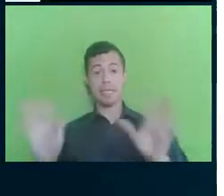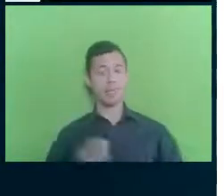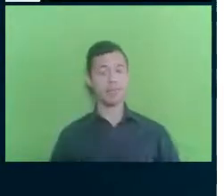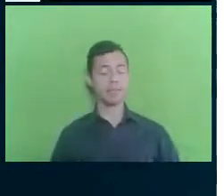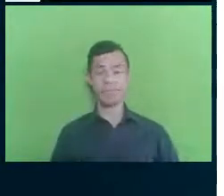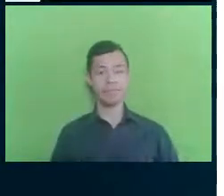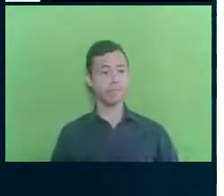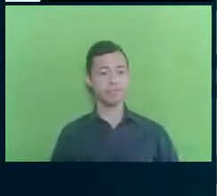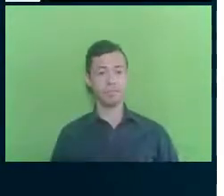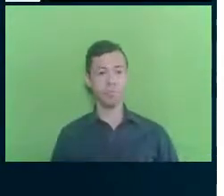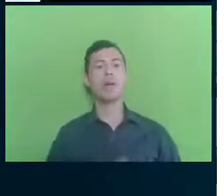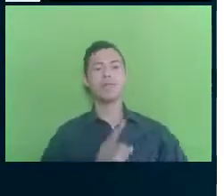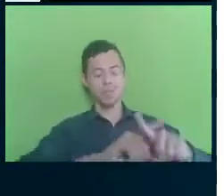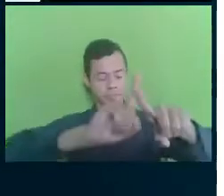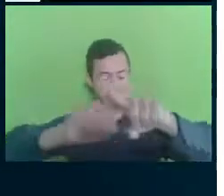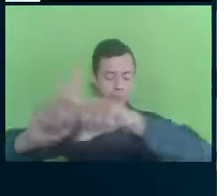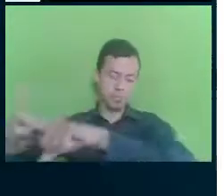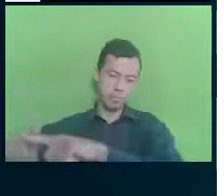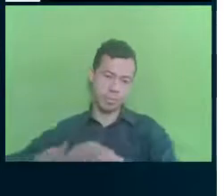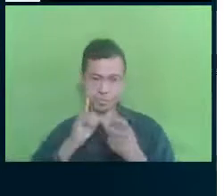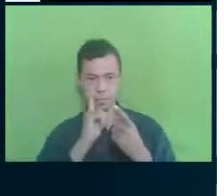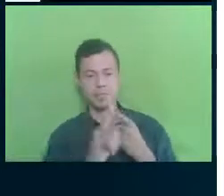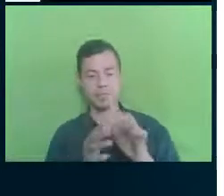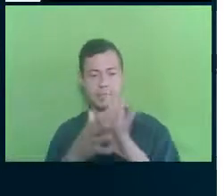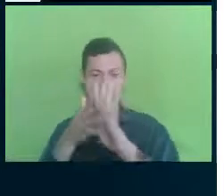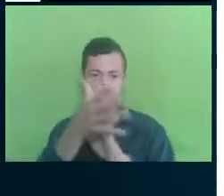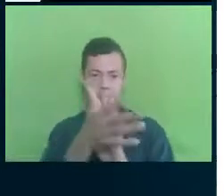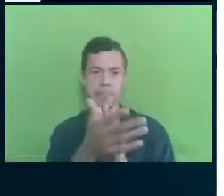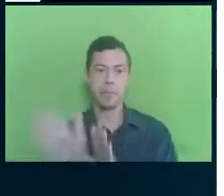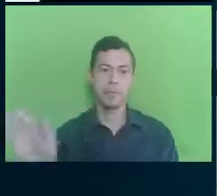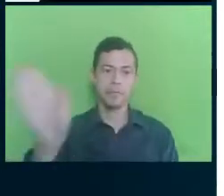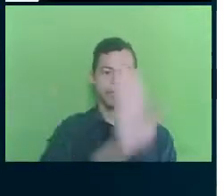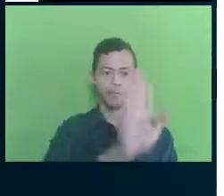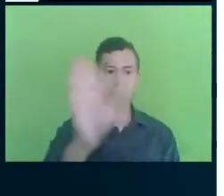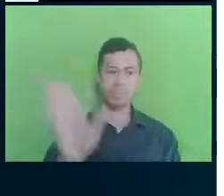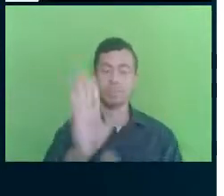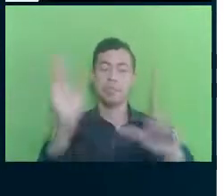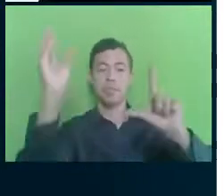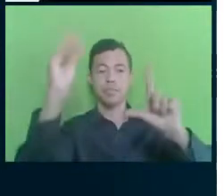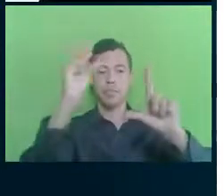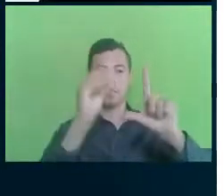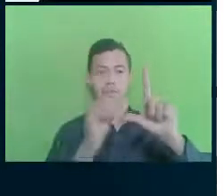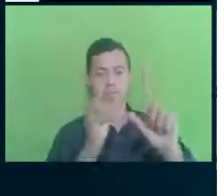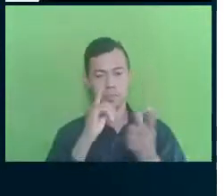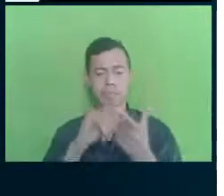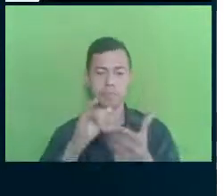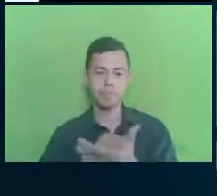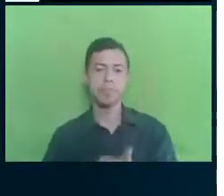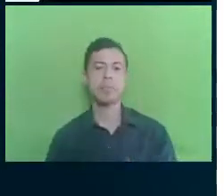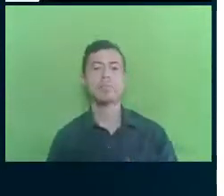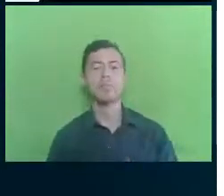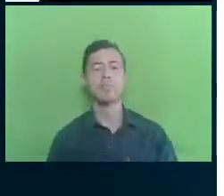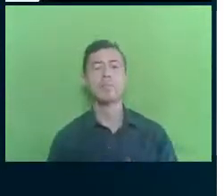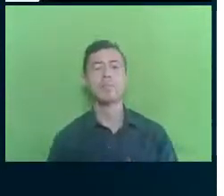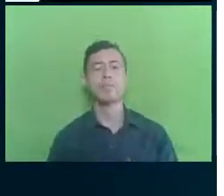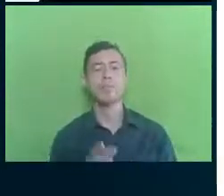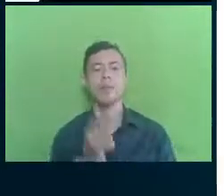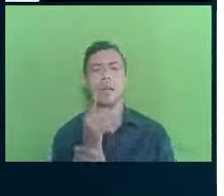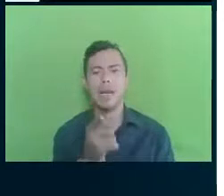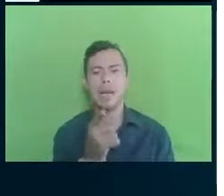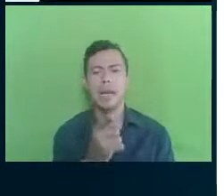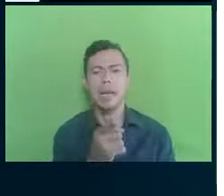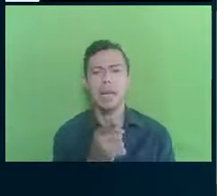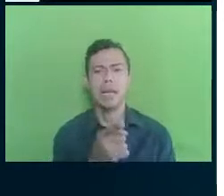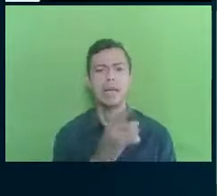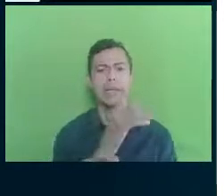vamos a ver más adelante en las siguientes diapositivas. Hay una diferenciación clave entre lo que es